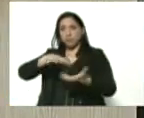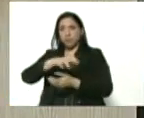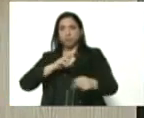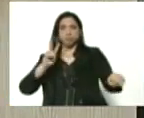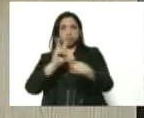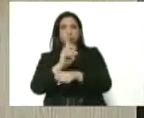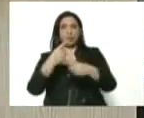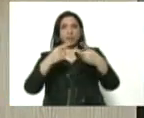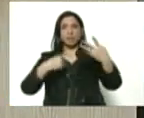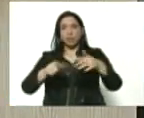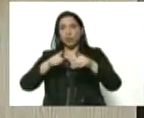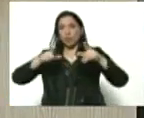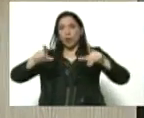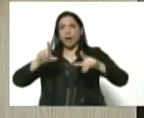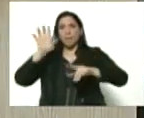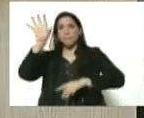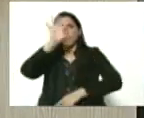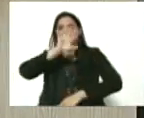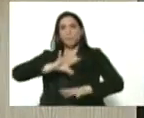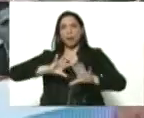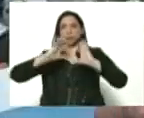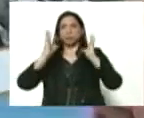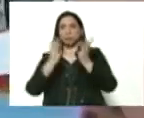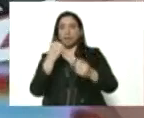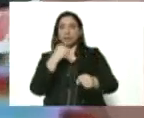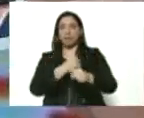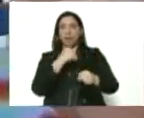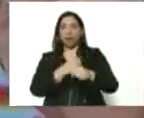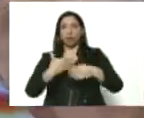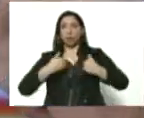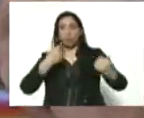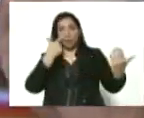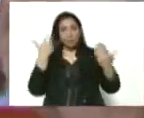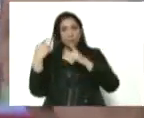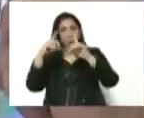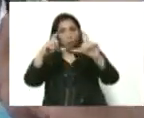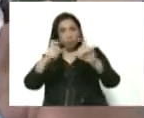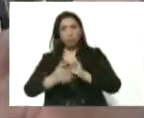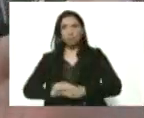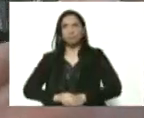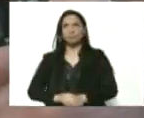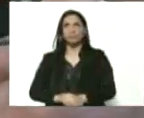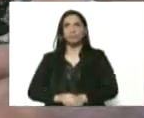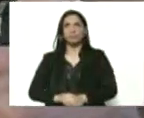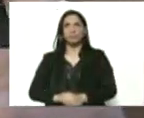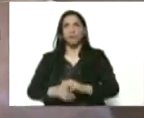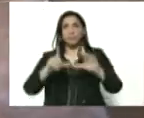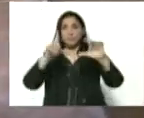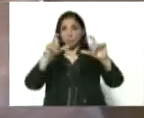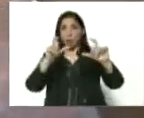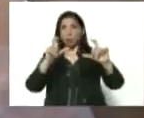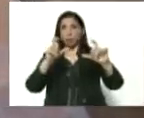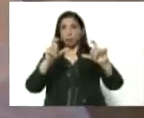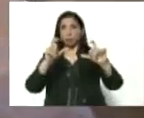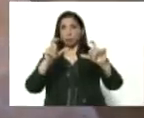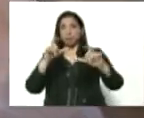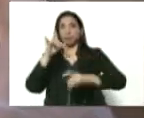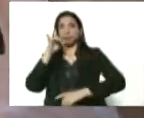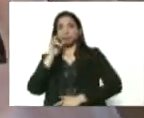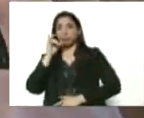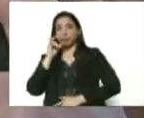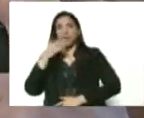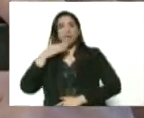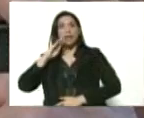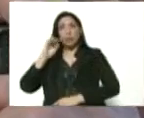distintas zonas del planeta. Trabajó en la seguridad, aquí está la foto, y estas son fotos extraídas de la cuenta de Instagram y de Facebook